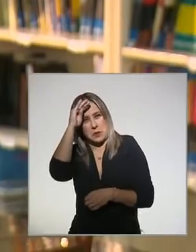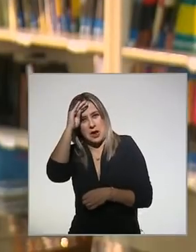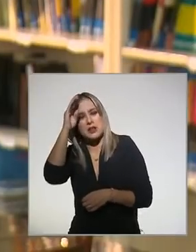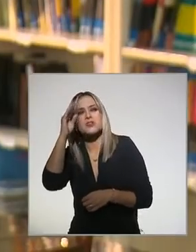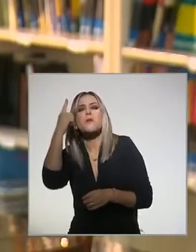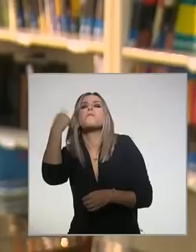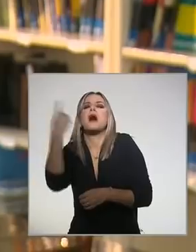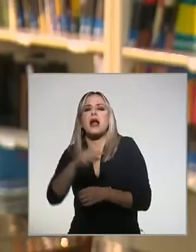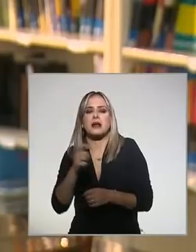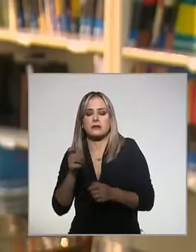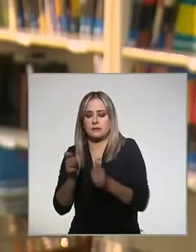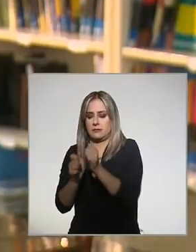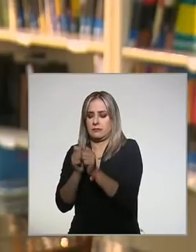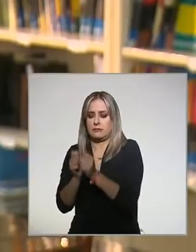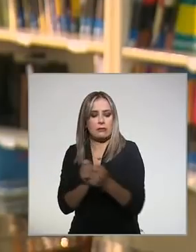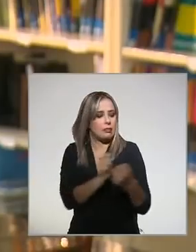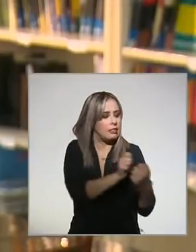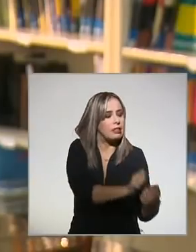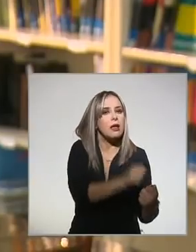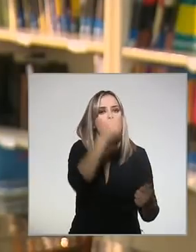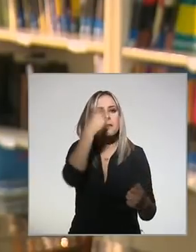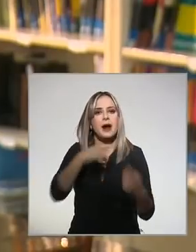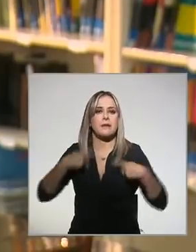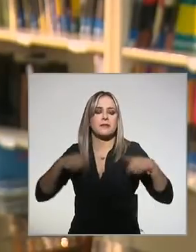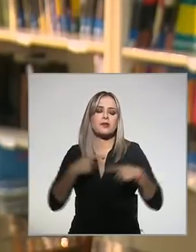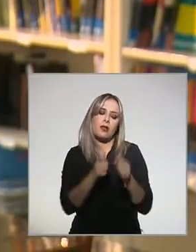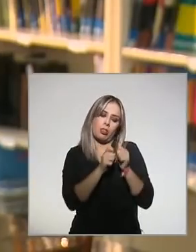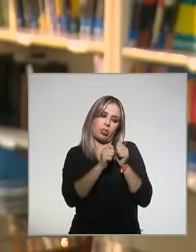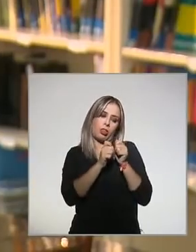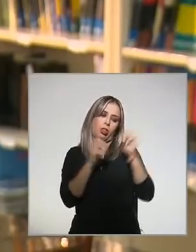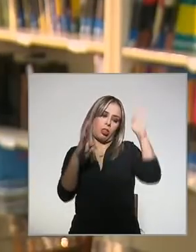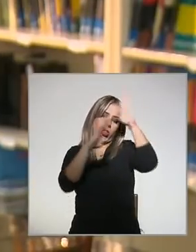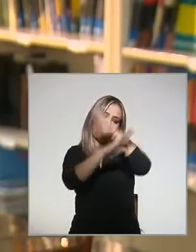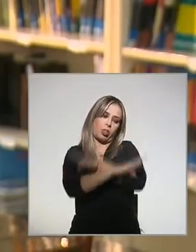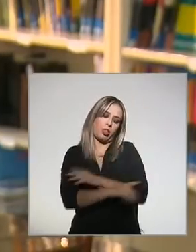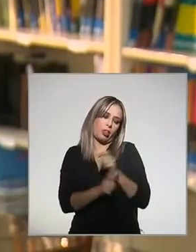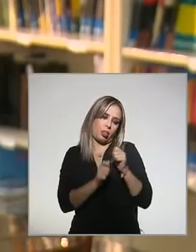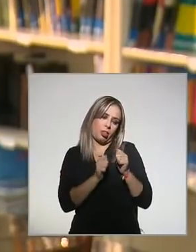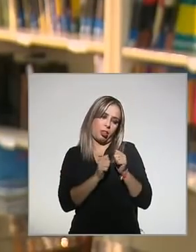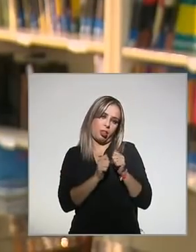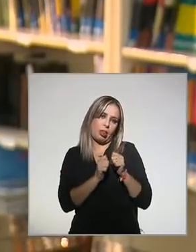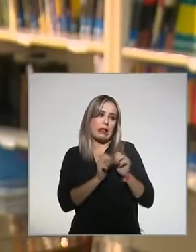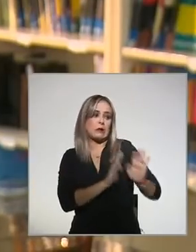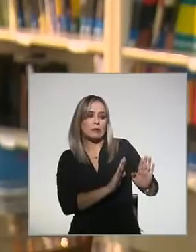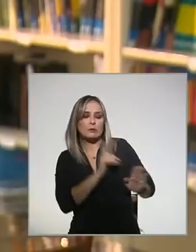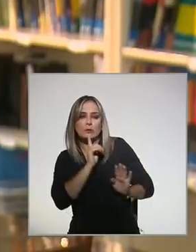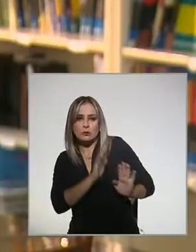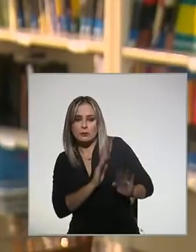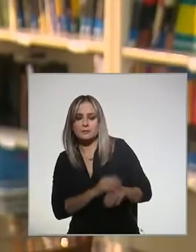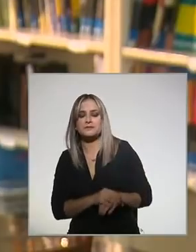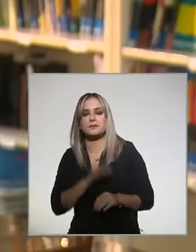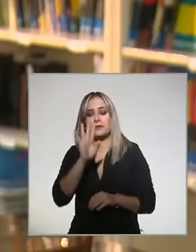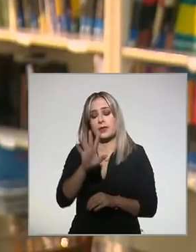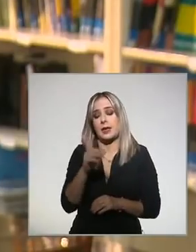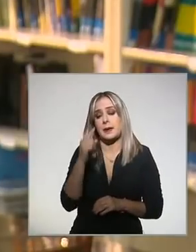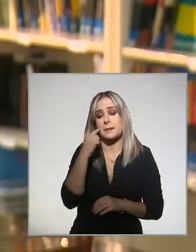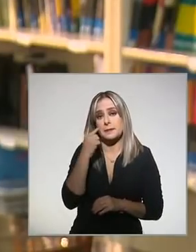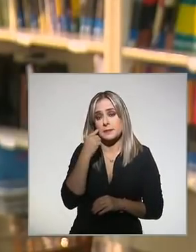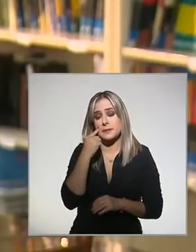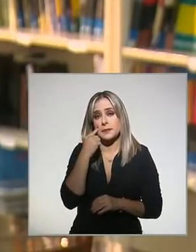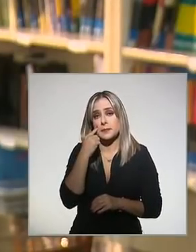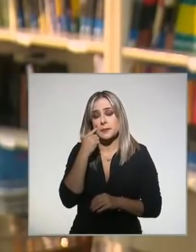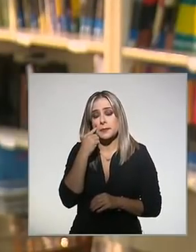para entretener a las personas. Hay dos puntos que nos han hecho aprender y que pues